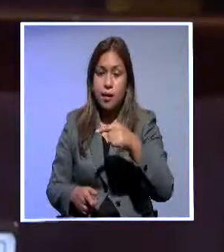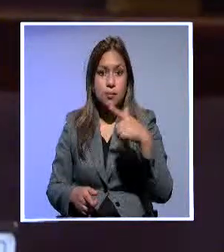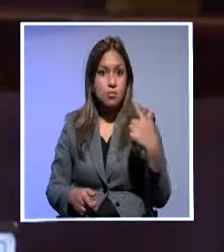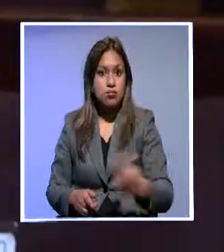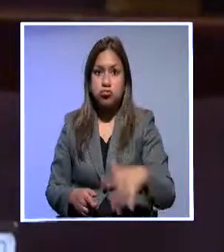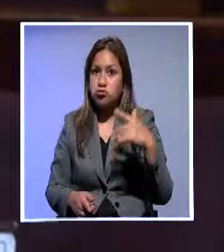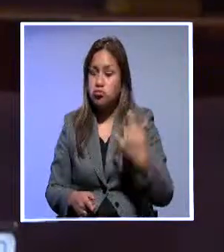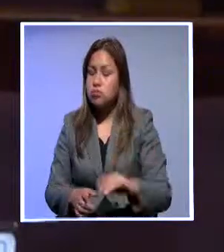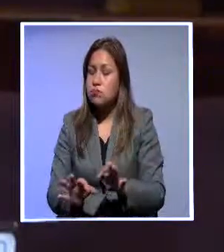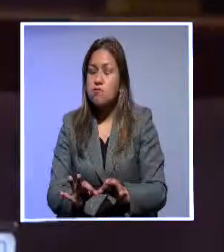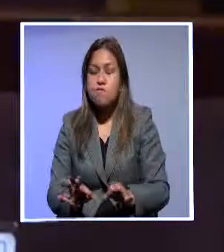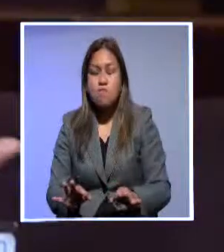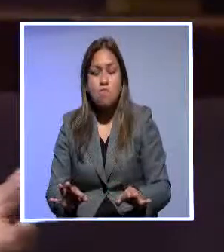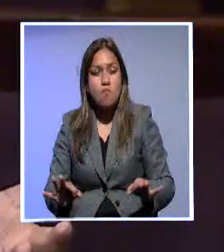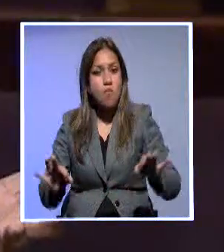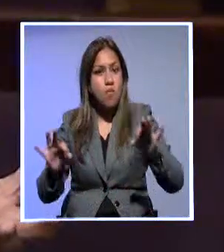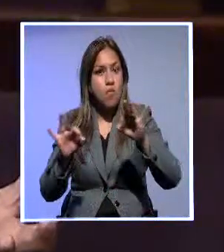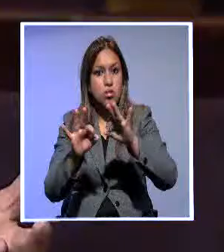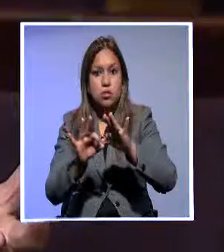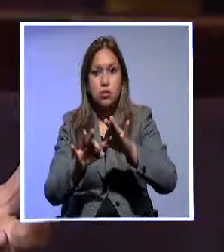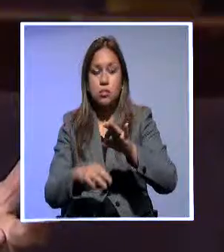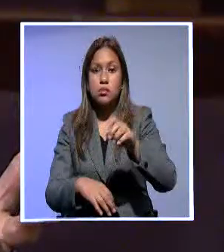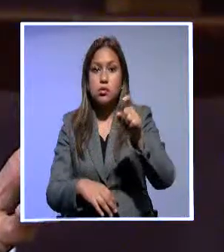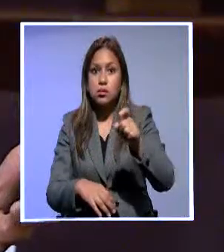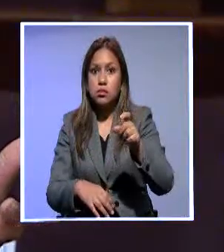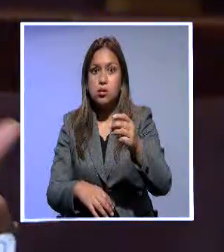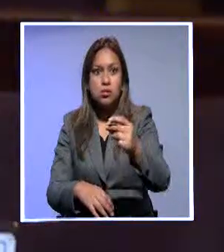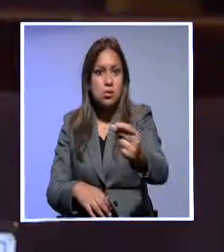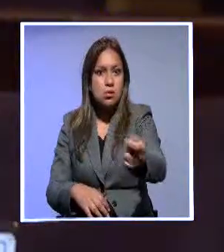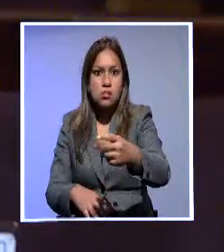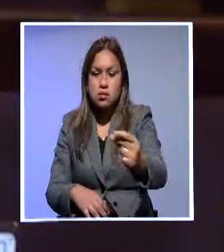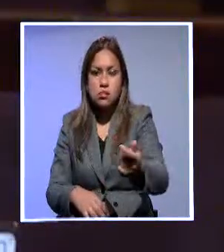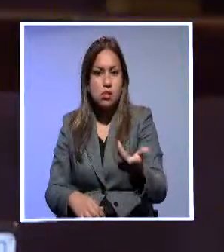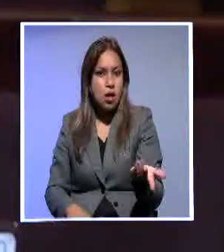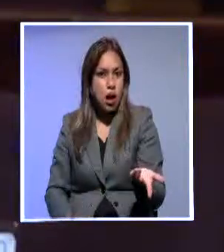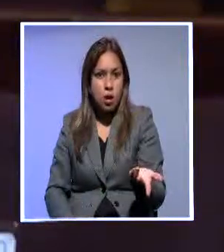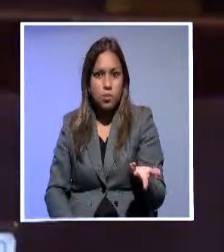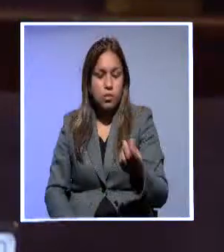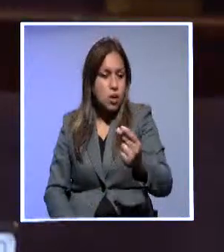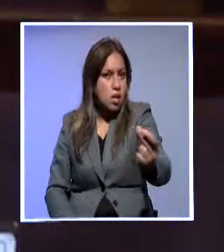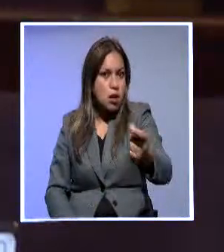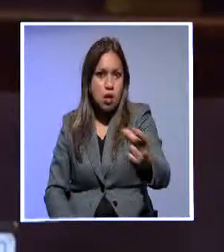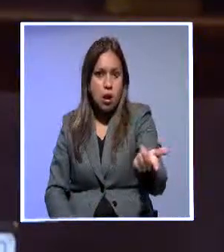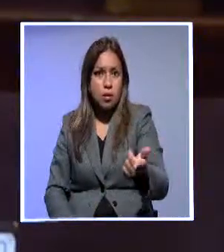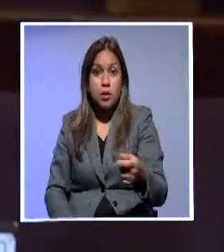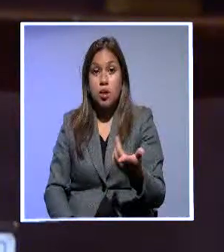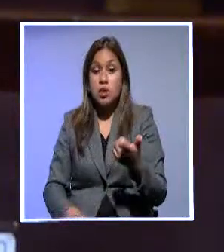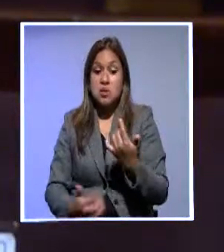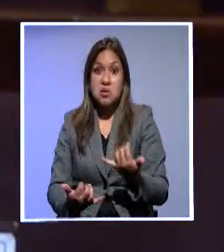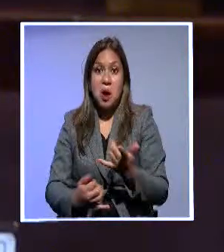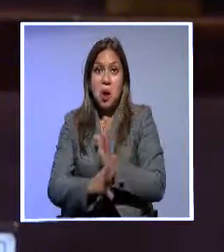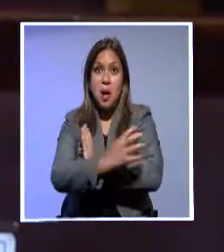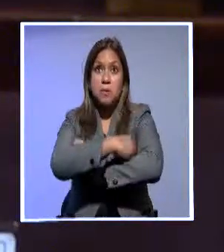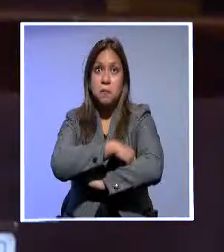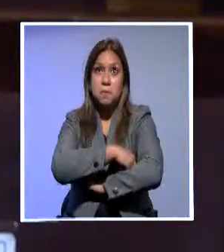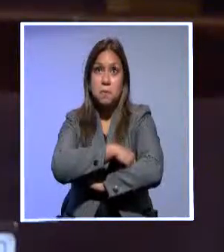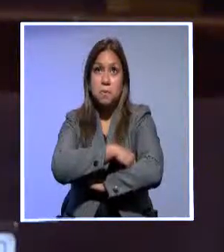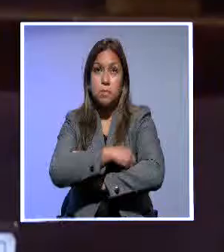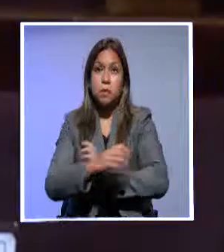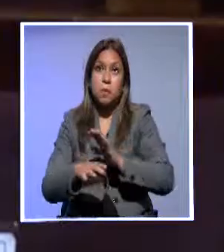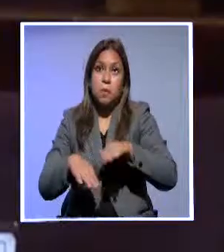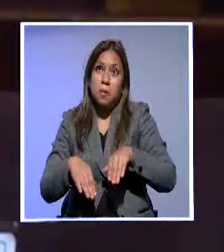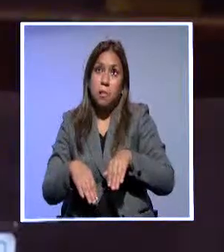decir debería haber operado la celeridad y eso al parecer no se aplicó entonces